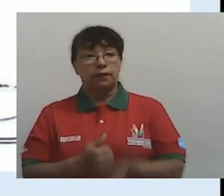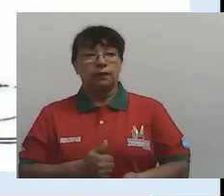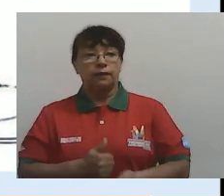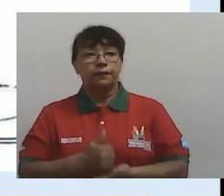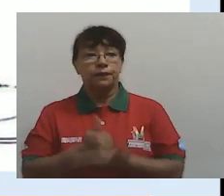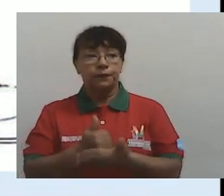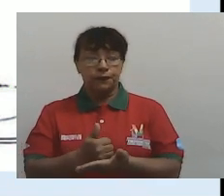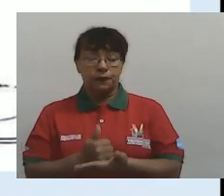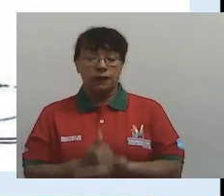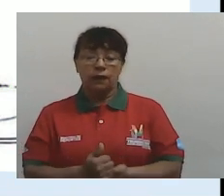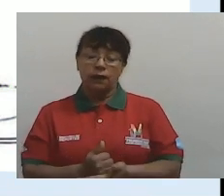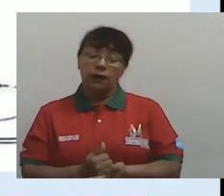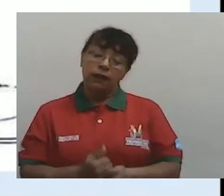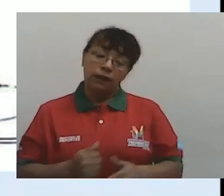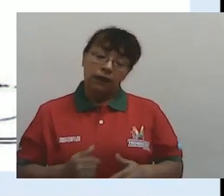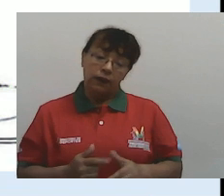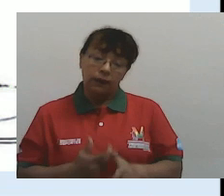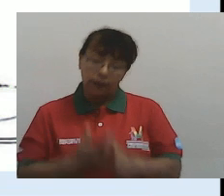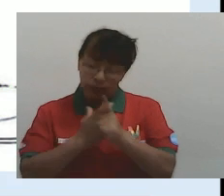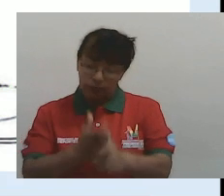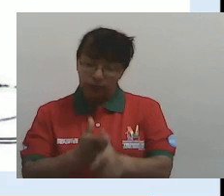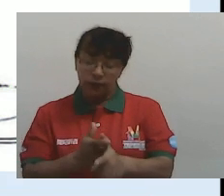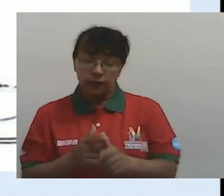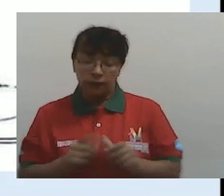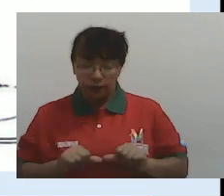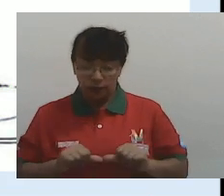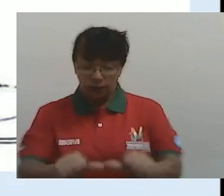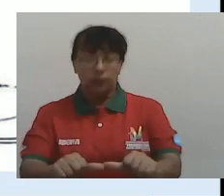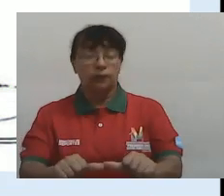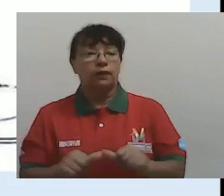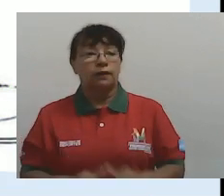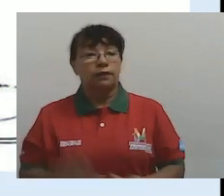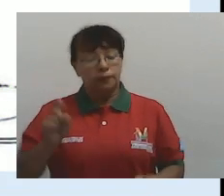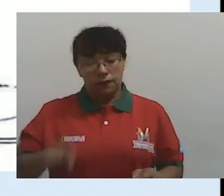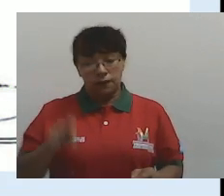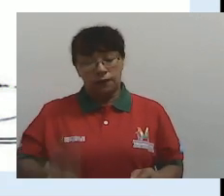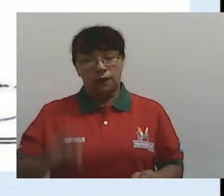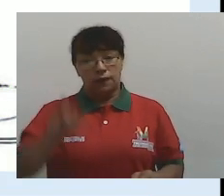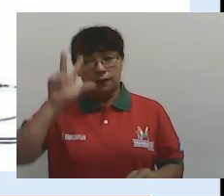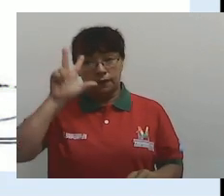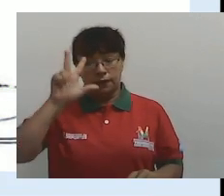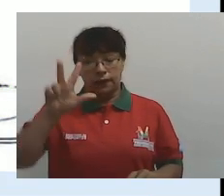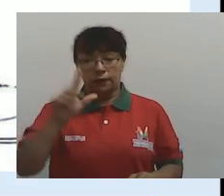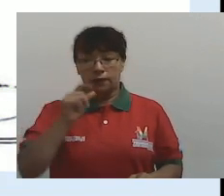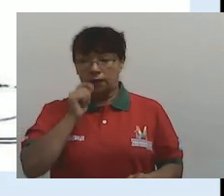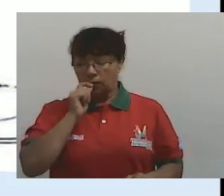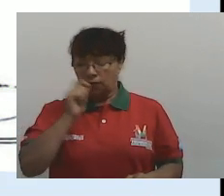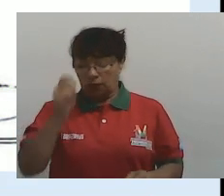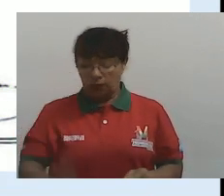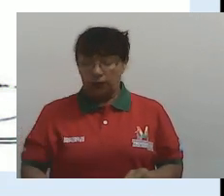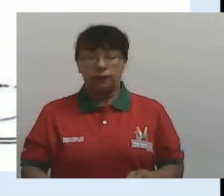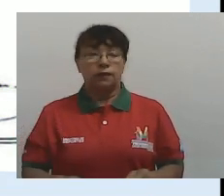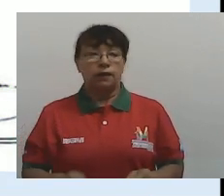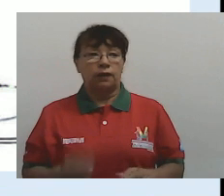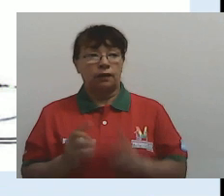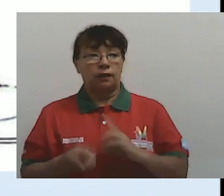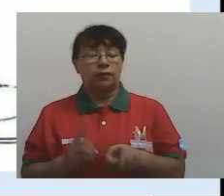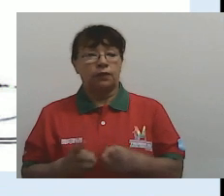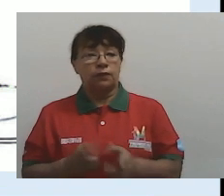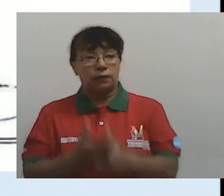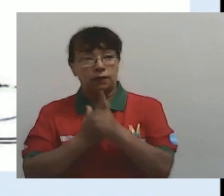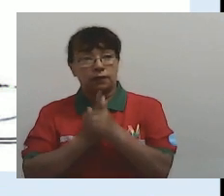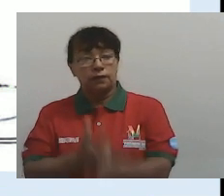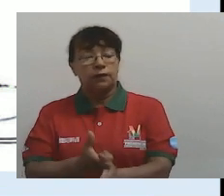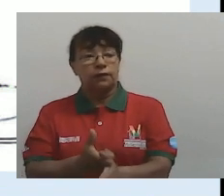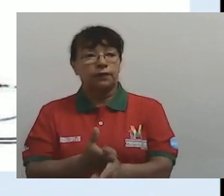lugar? Porque el evento tiene que continuar. Entonces, por eso necesitamos 3 jueces en este evento. Todos saben que en este